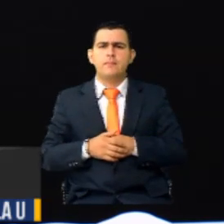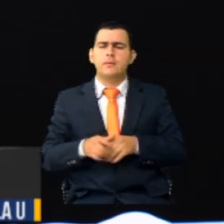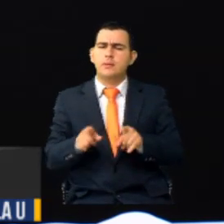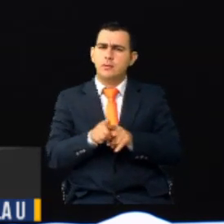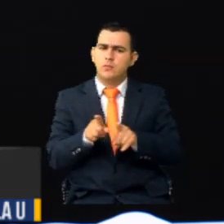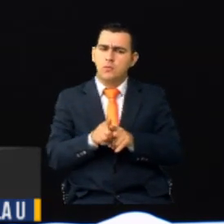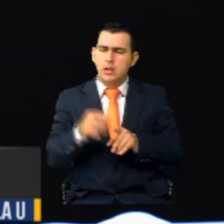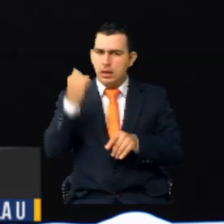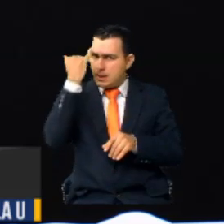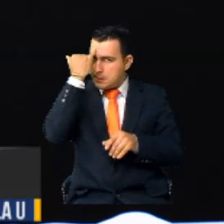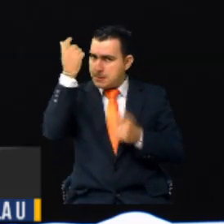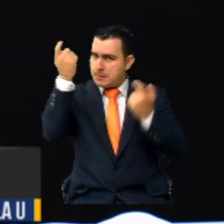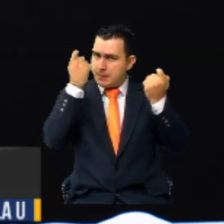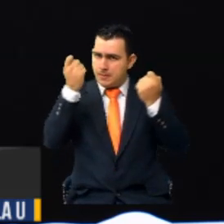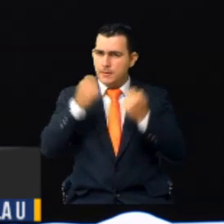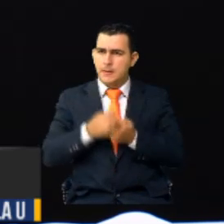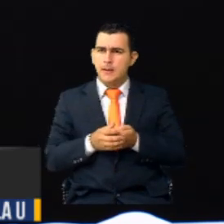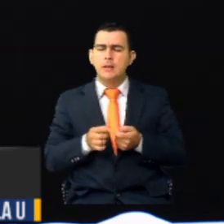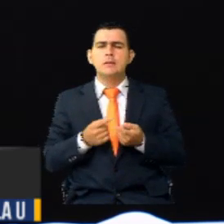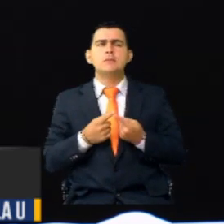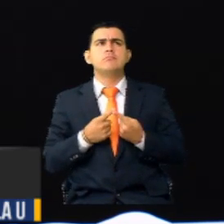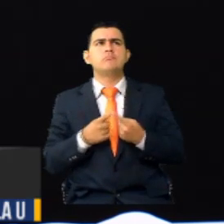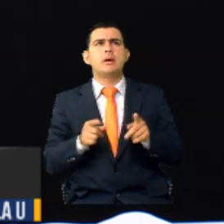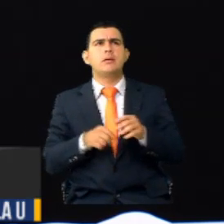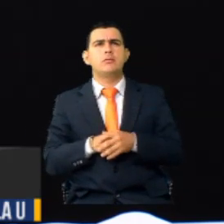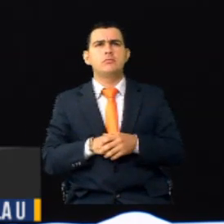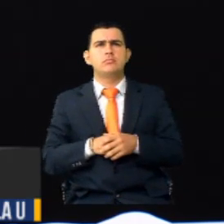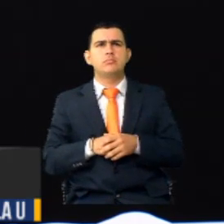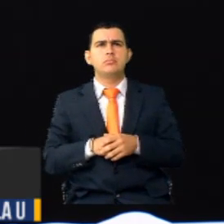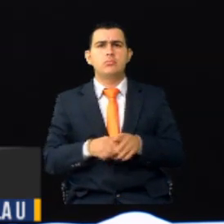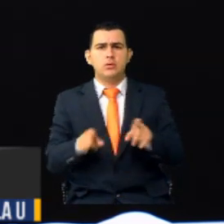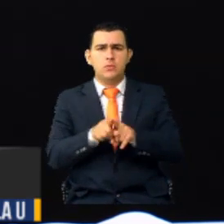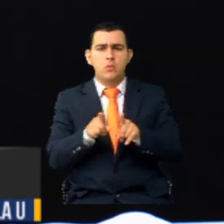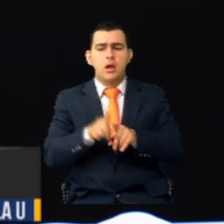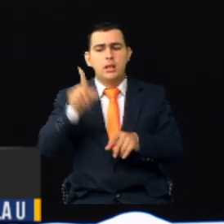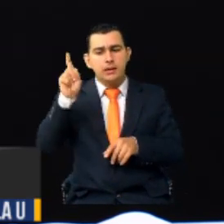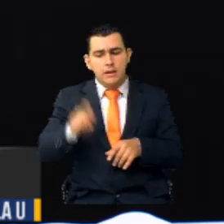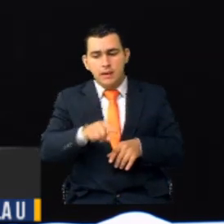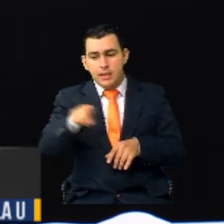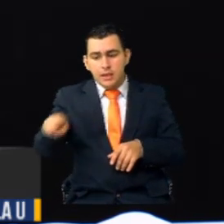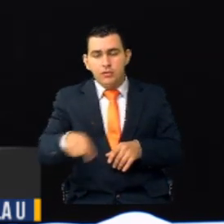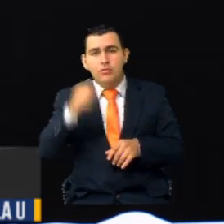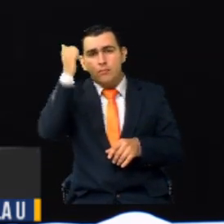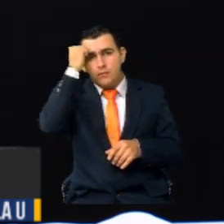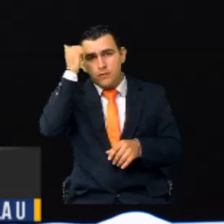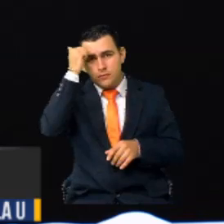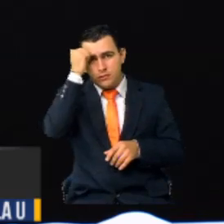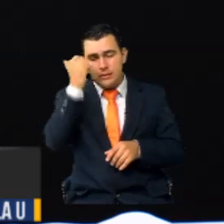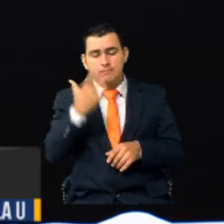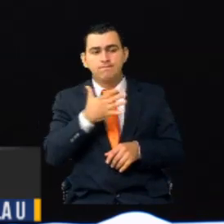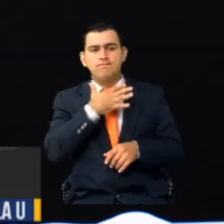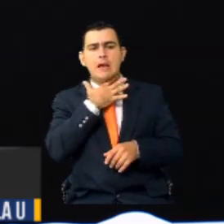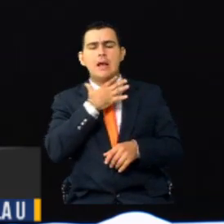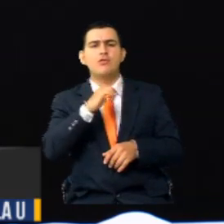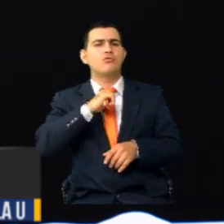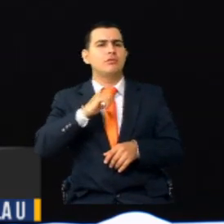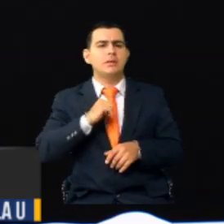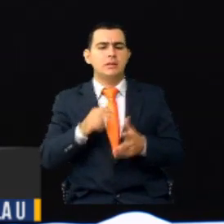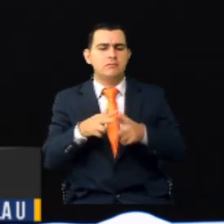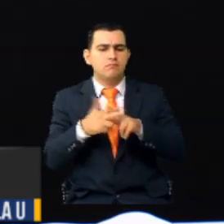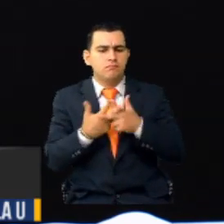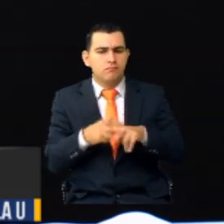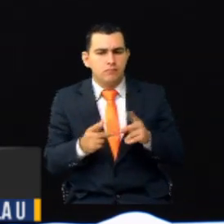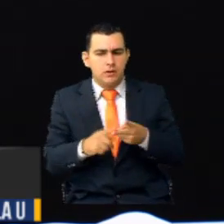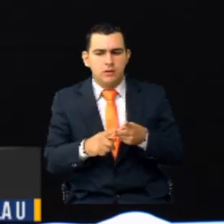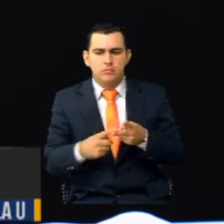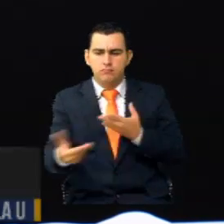esta estrategia. Pero no solamente es contar con los actuales maestros que se quedan cortos porque no tienen las herramientas, porque no se les